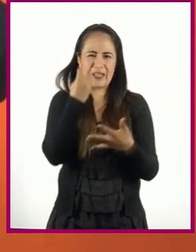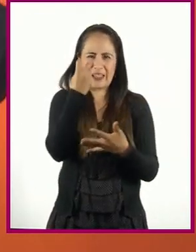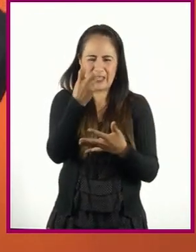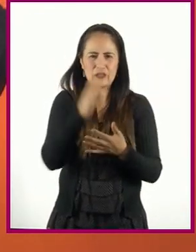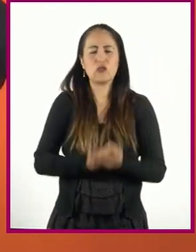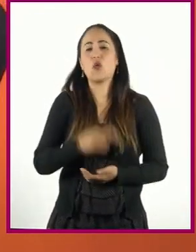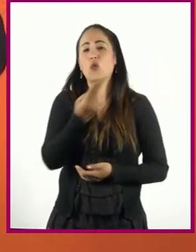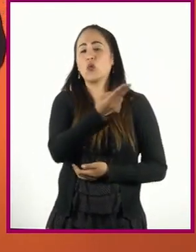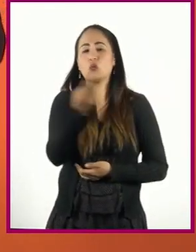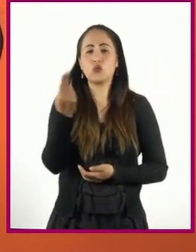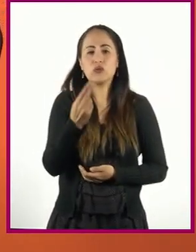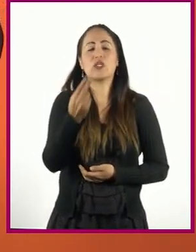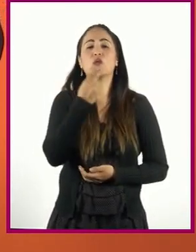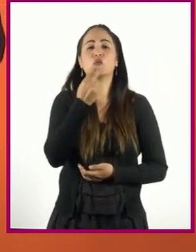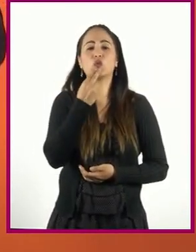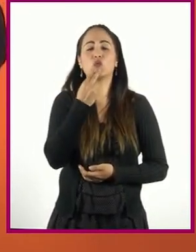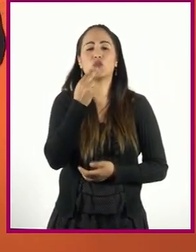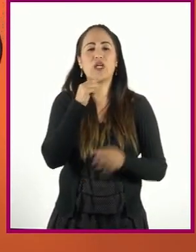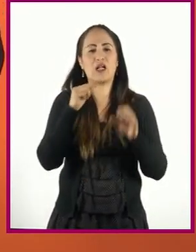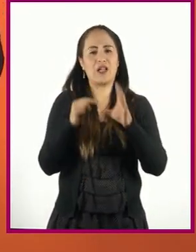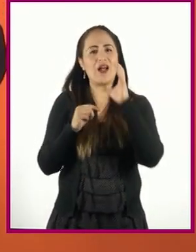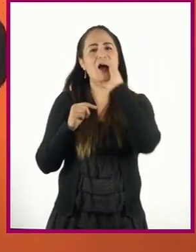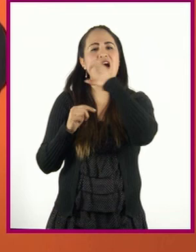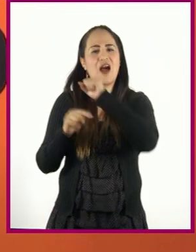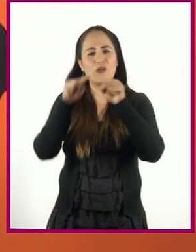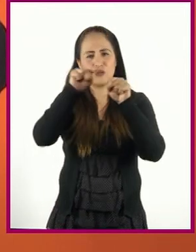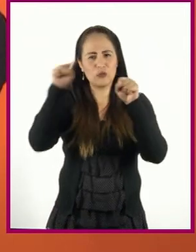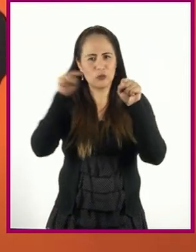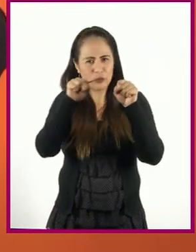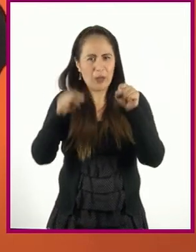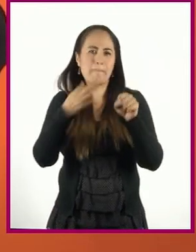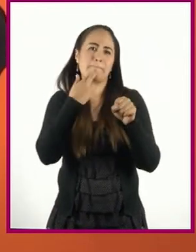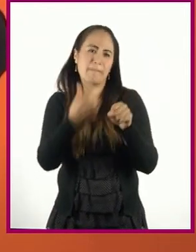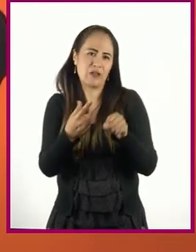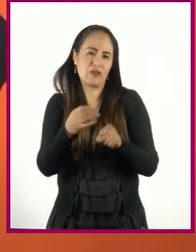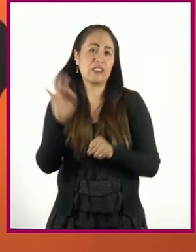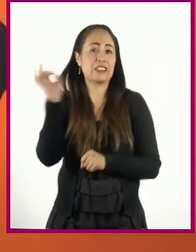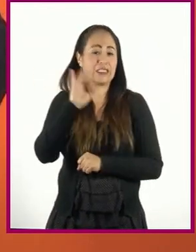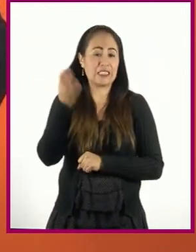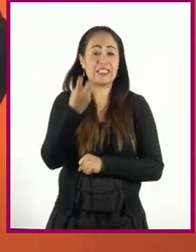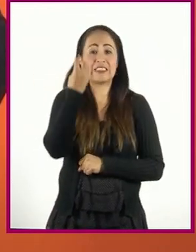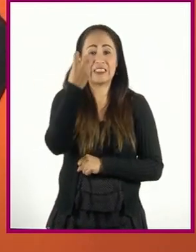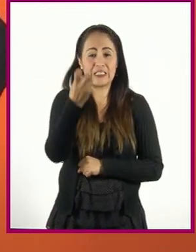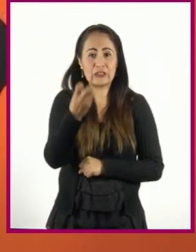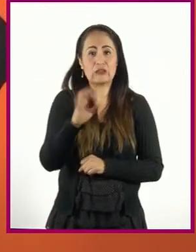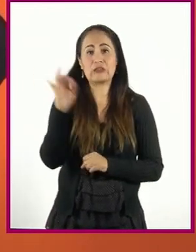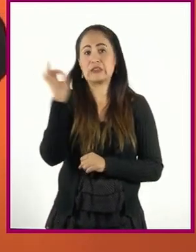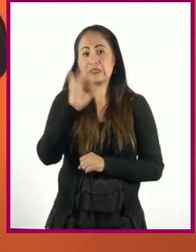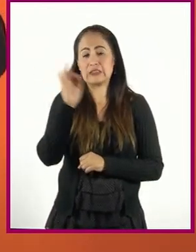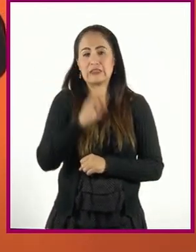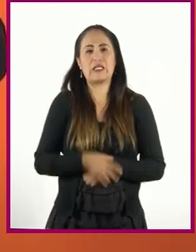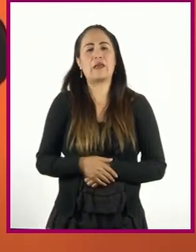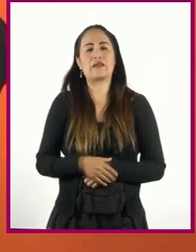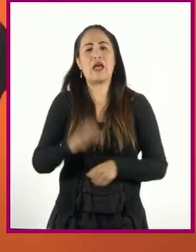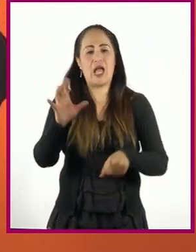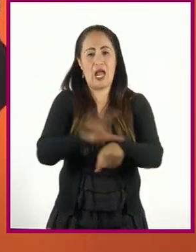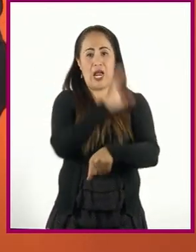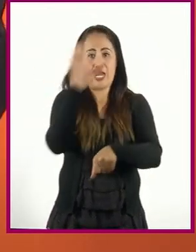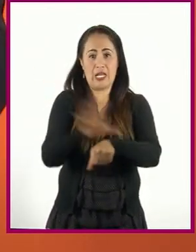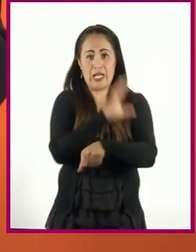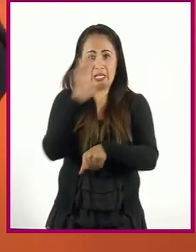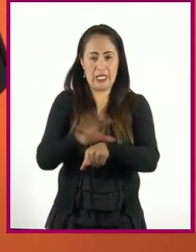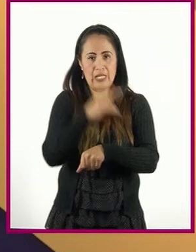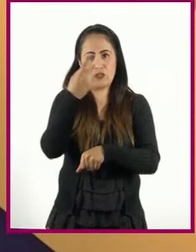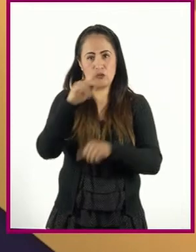más eficiente del horno de microondas. Quizá esto les sirva para disminuir el consumo energético en